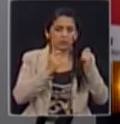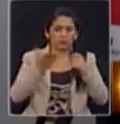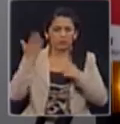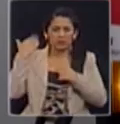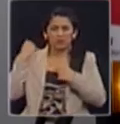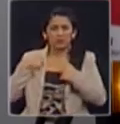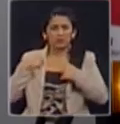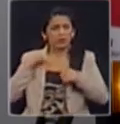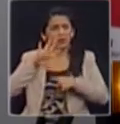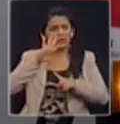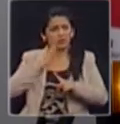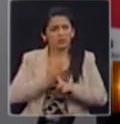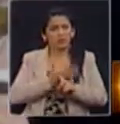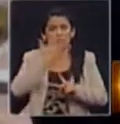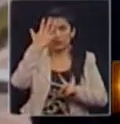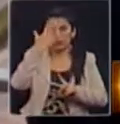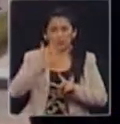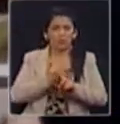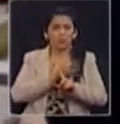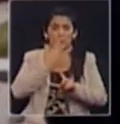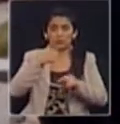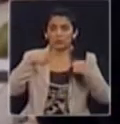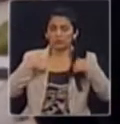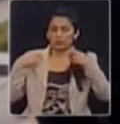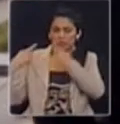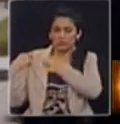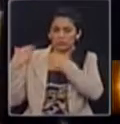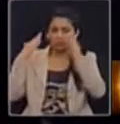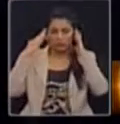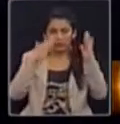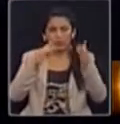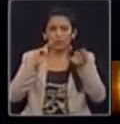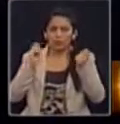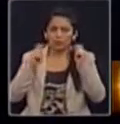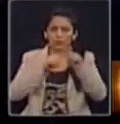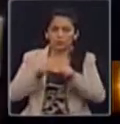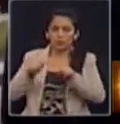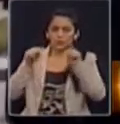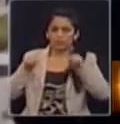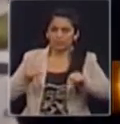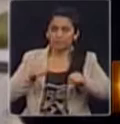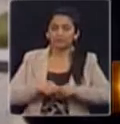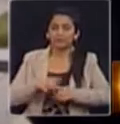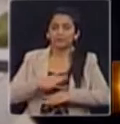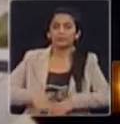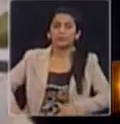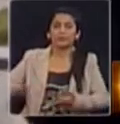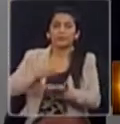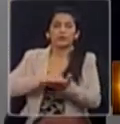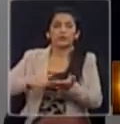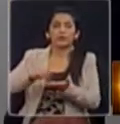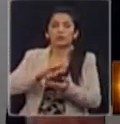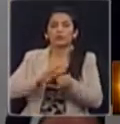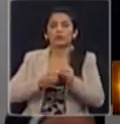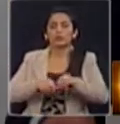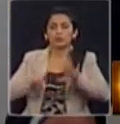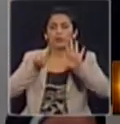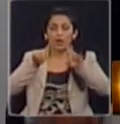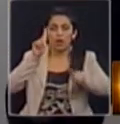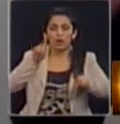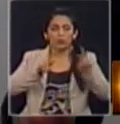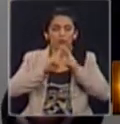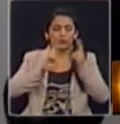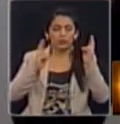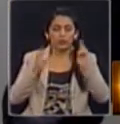ya 5 meses en el ministerio. En el Distrito 6 se aplican ya las acciones relacionadas a dichas reformas. En abril está